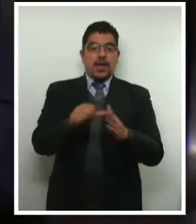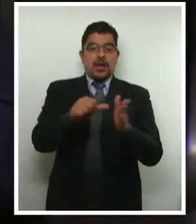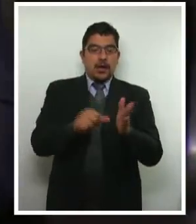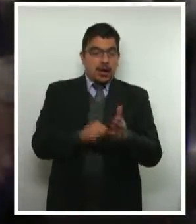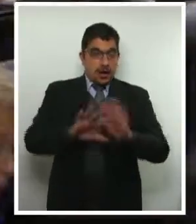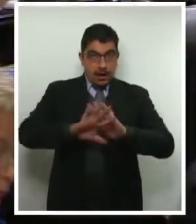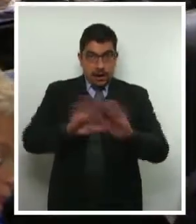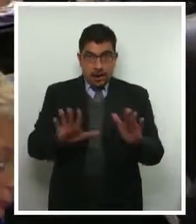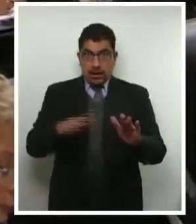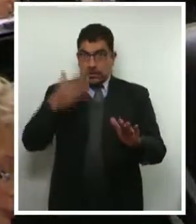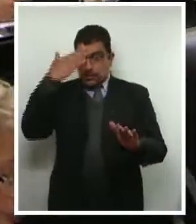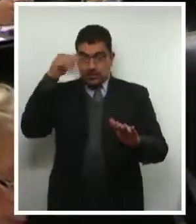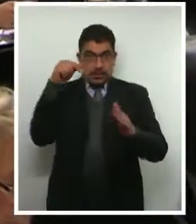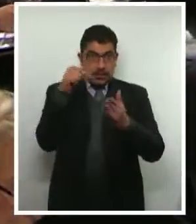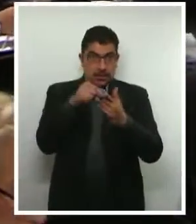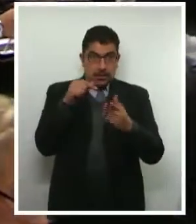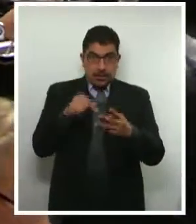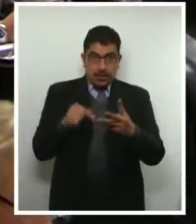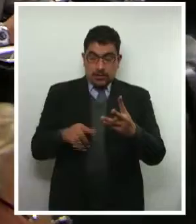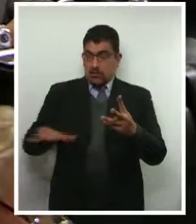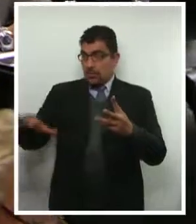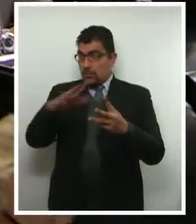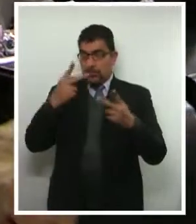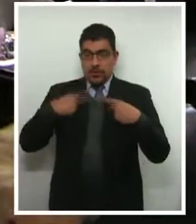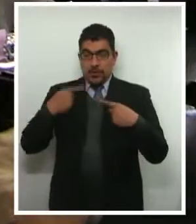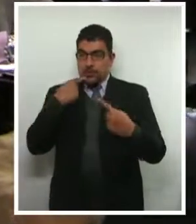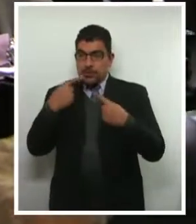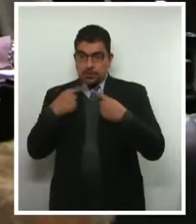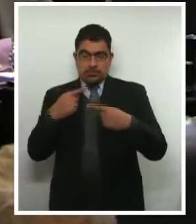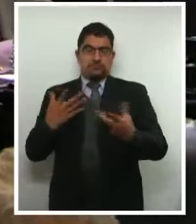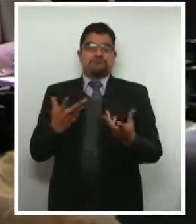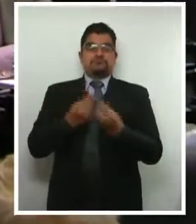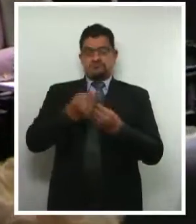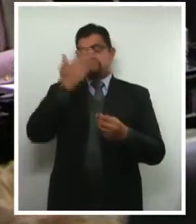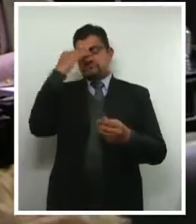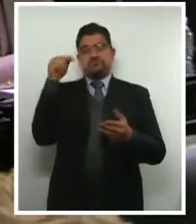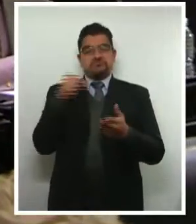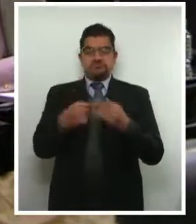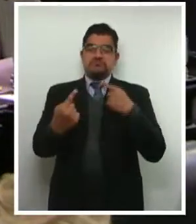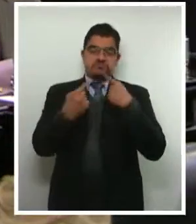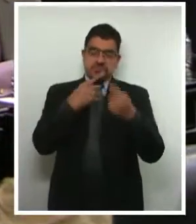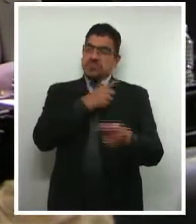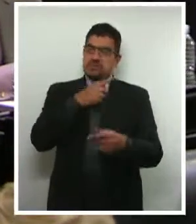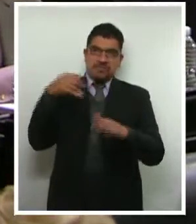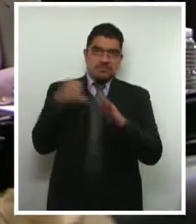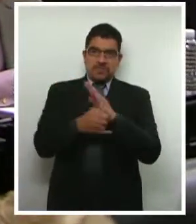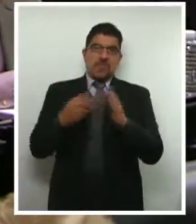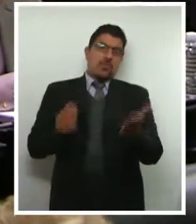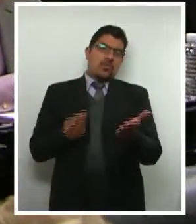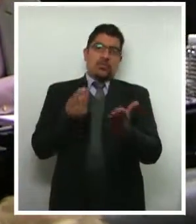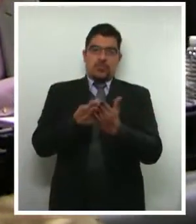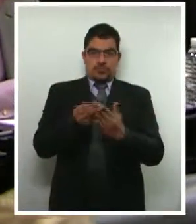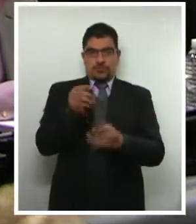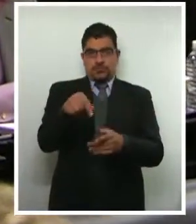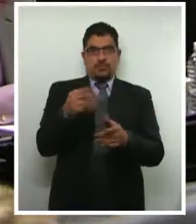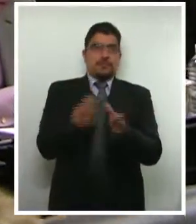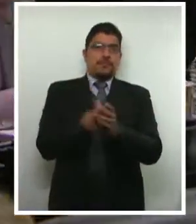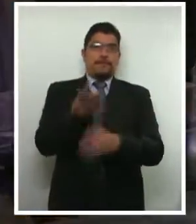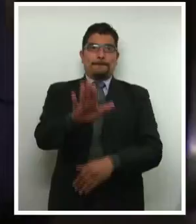donde consideren las y los integrantes de esta asamblea debe haber una reserva en particular.